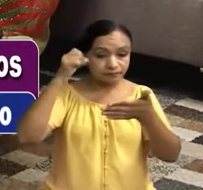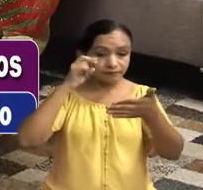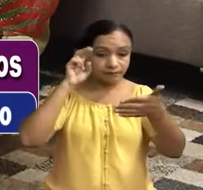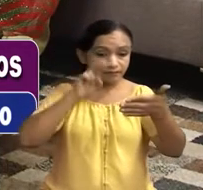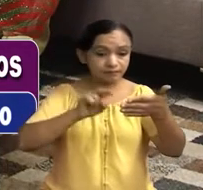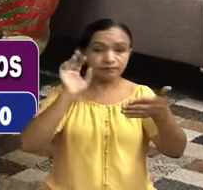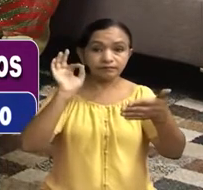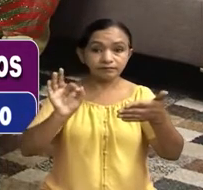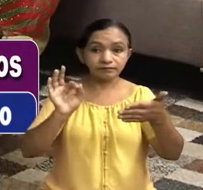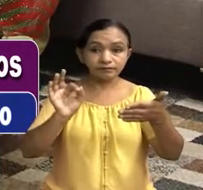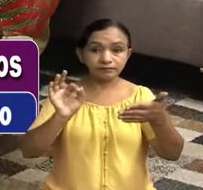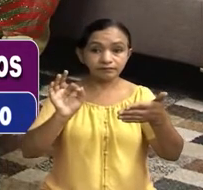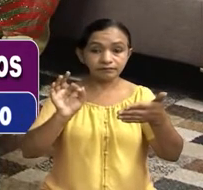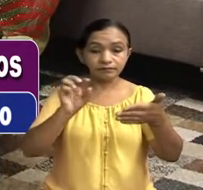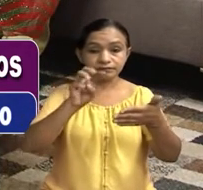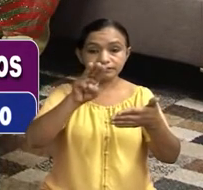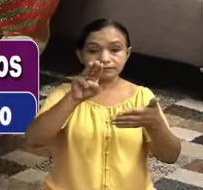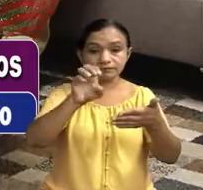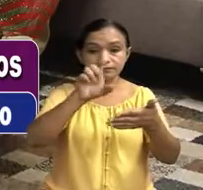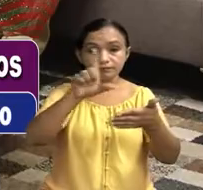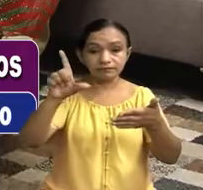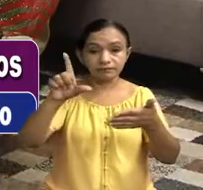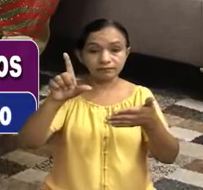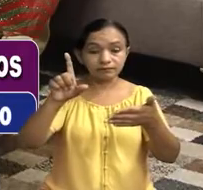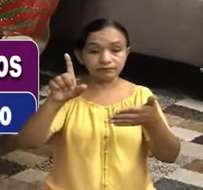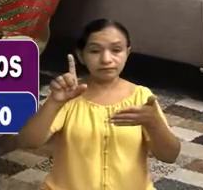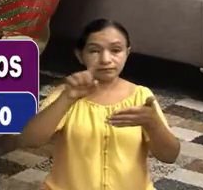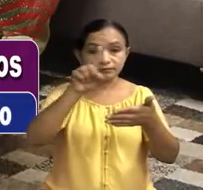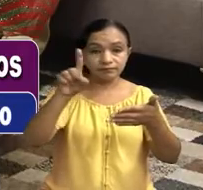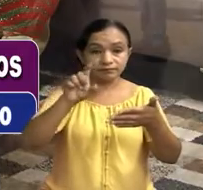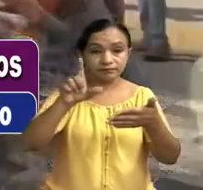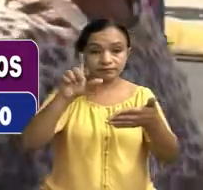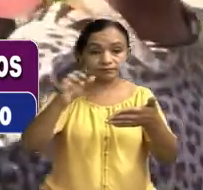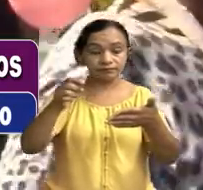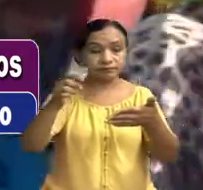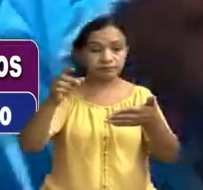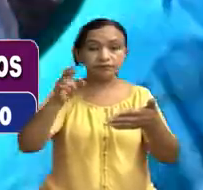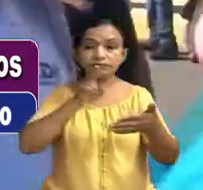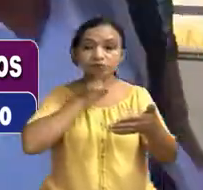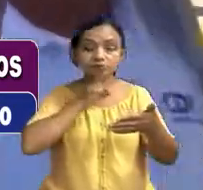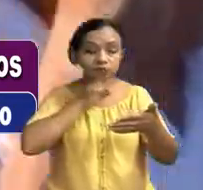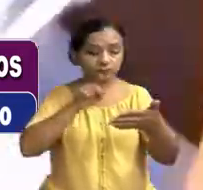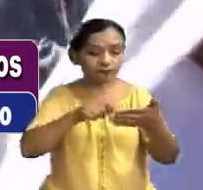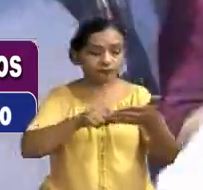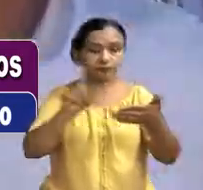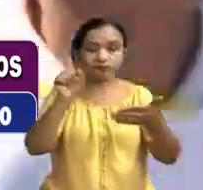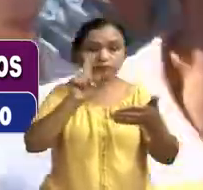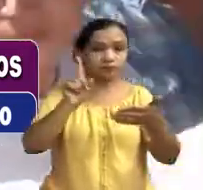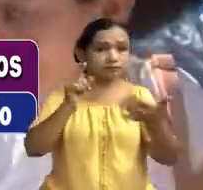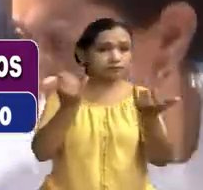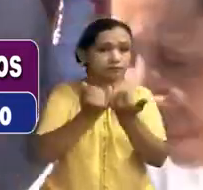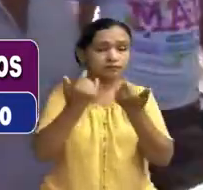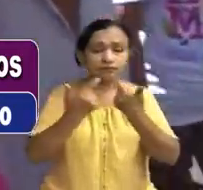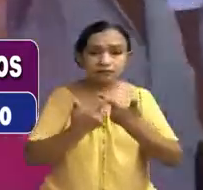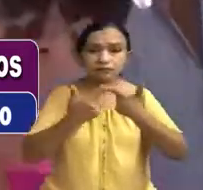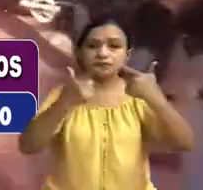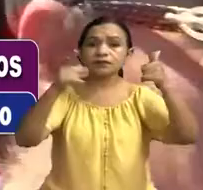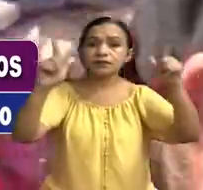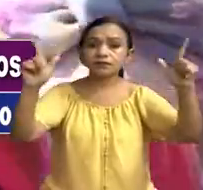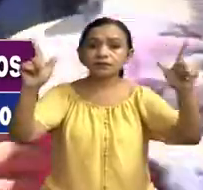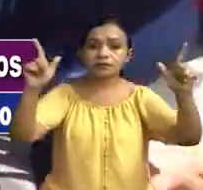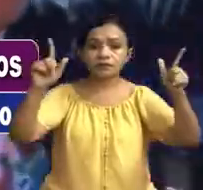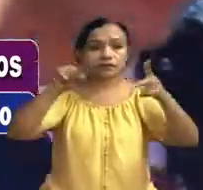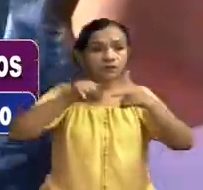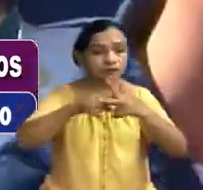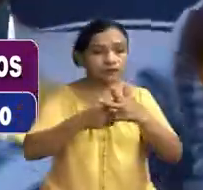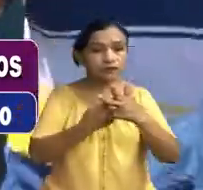ganó Mel Zelaya en Honduras, que era un gobierno no de izquierda, era un gobierno liberal que comenzó